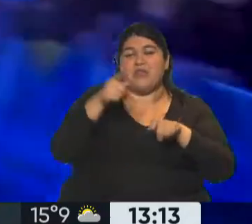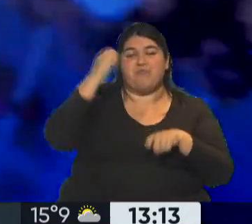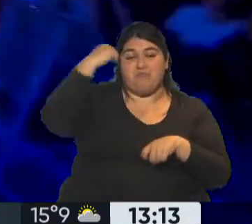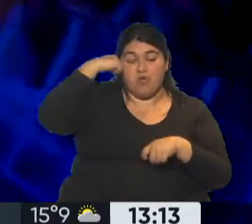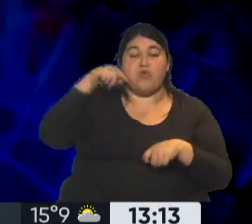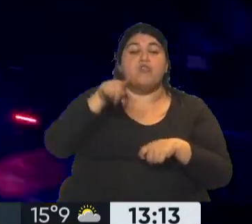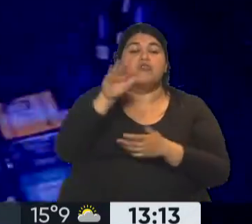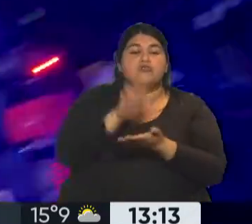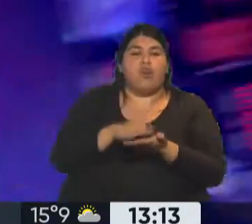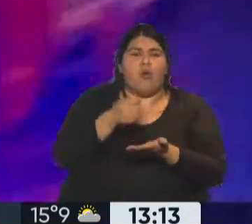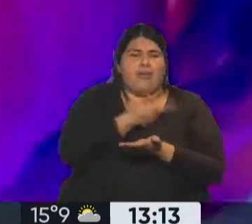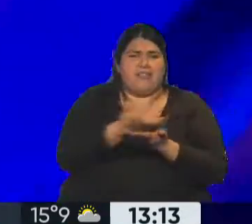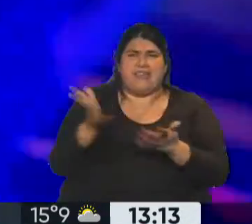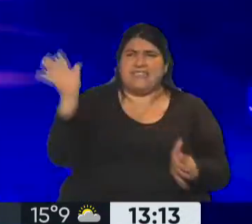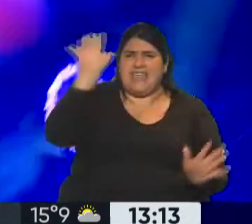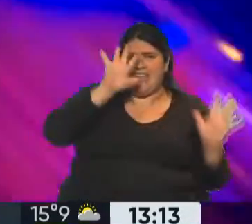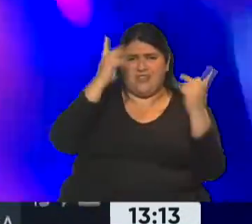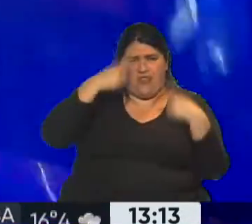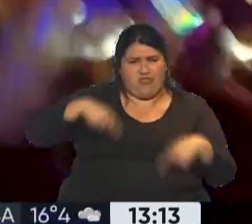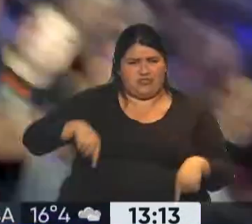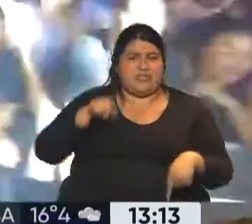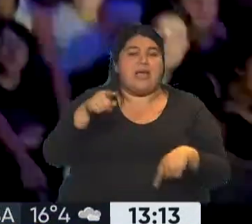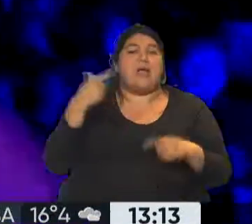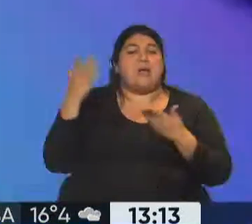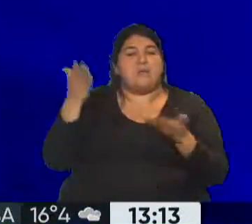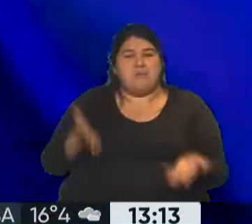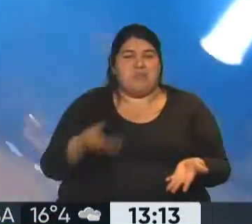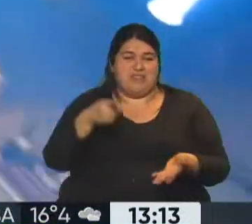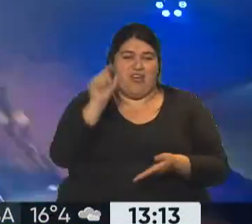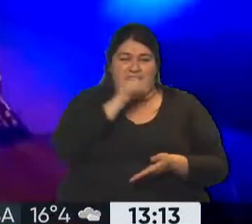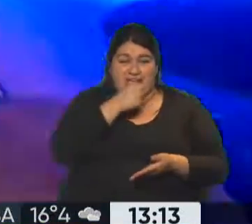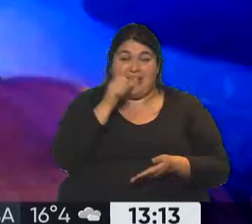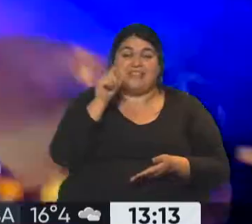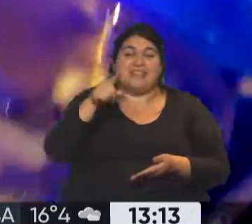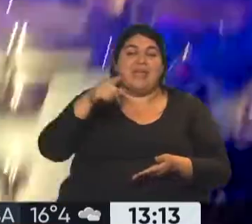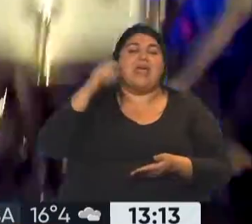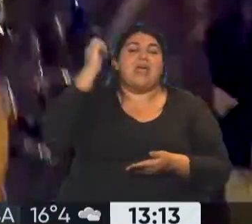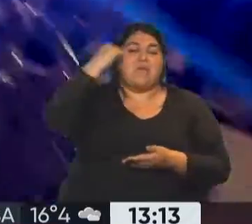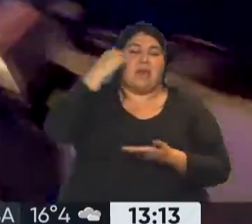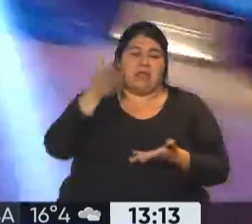diversidad estética muy importante, así que bienvenidos, No Te Va a Gustar, en Palermo.